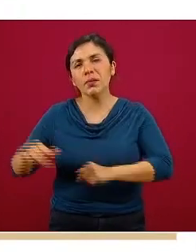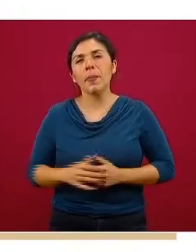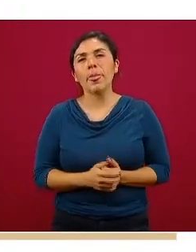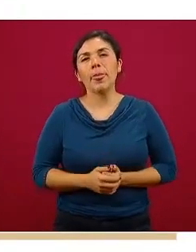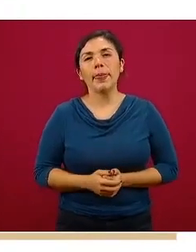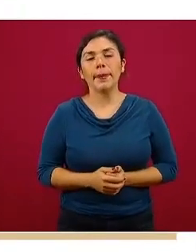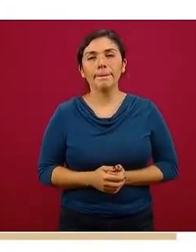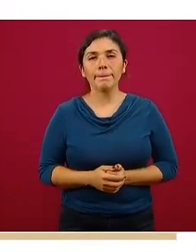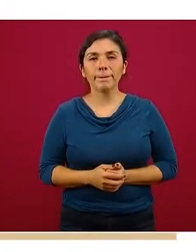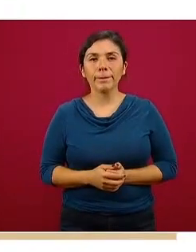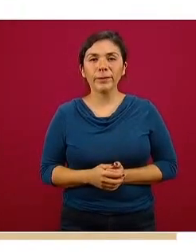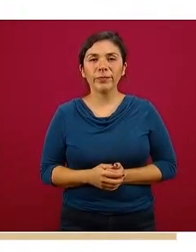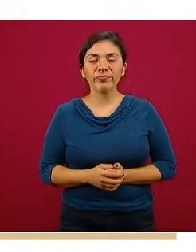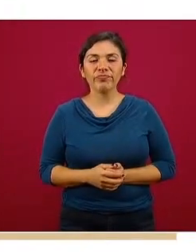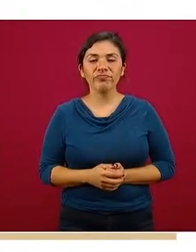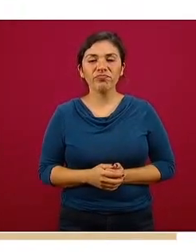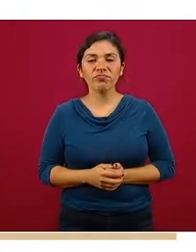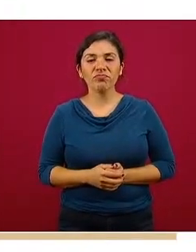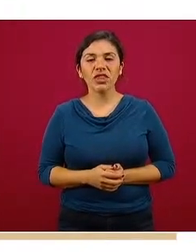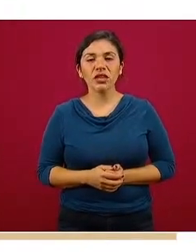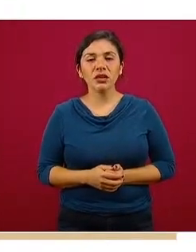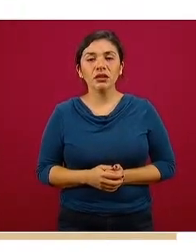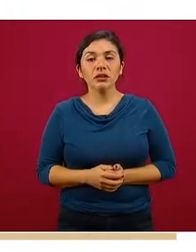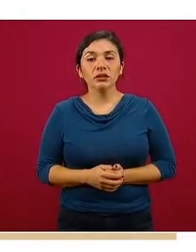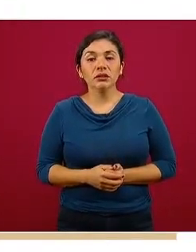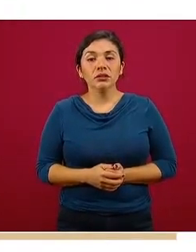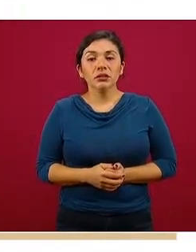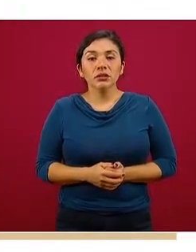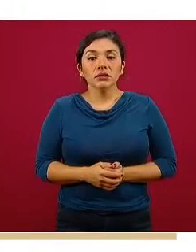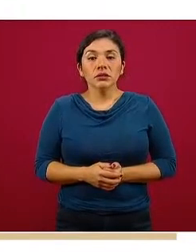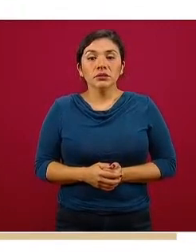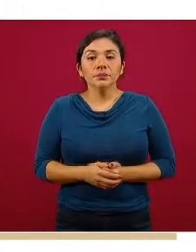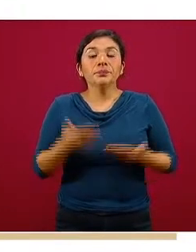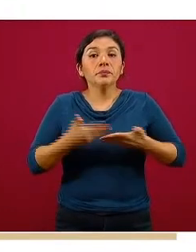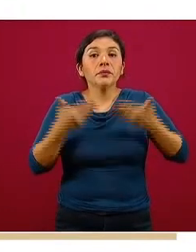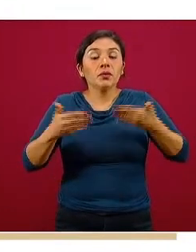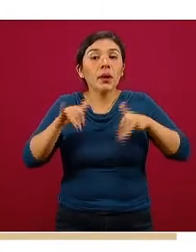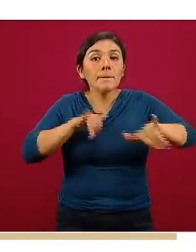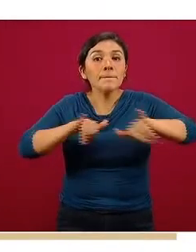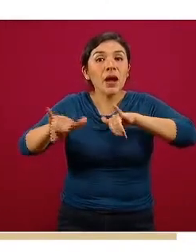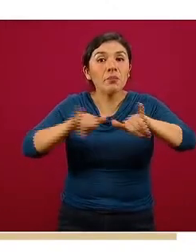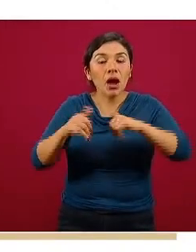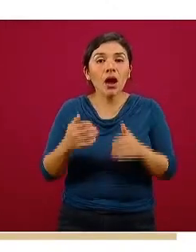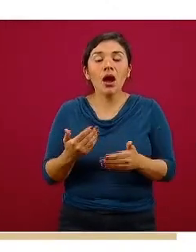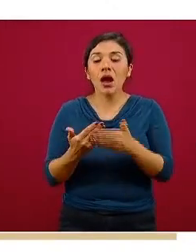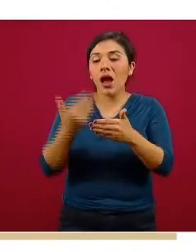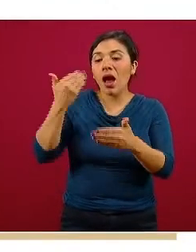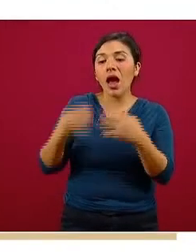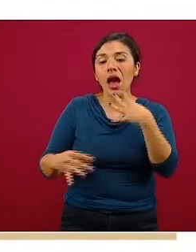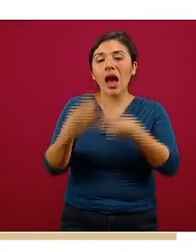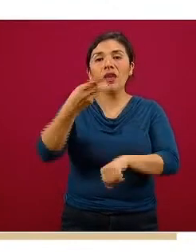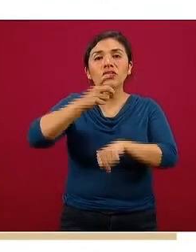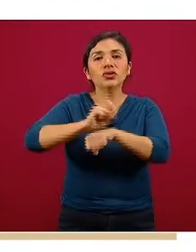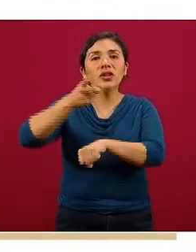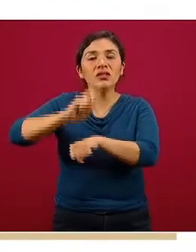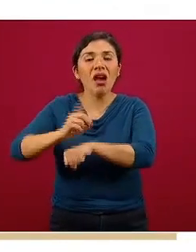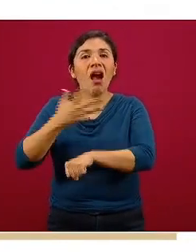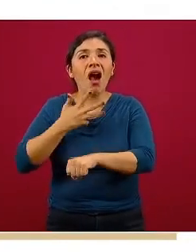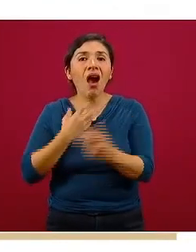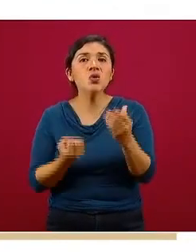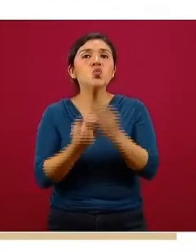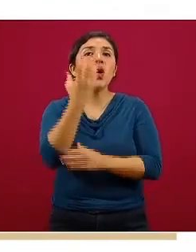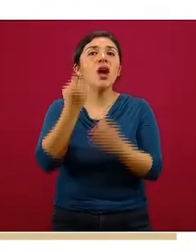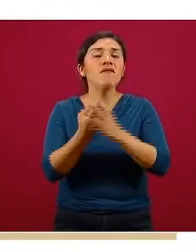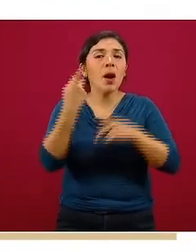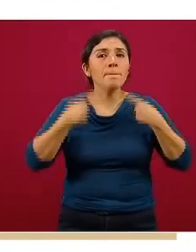mayor casos acumulados. Veamos ahora el mapa de los casos más recientes, es decir, aquellos que